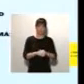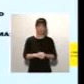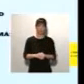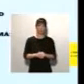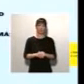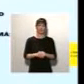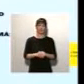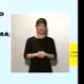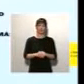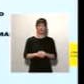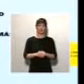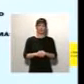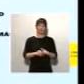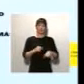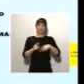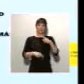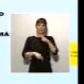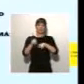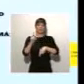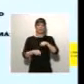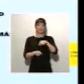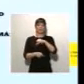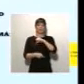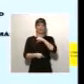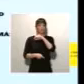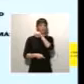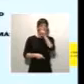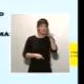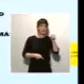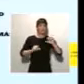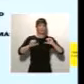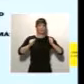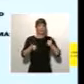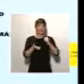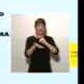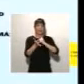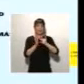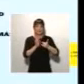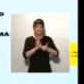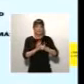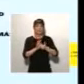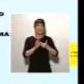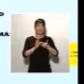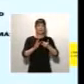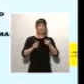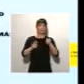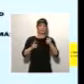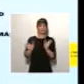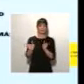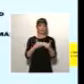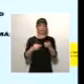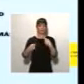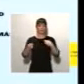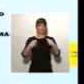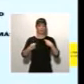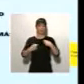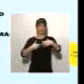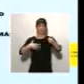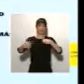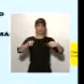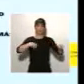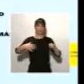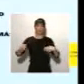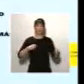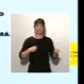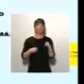centros hospitalarios, iban introduciendo las técnicas ya con kits comerciales que tienen menos requerimientos desde el punto